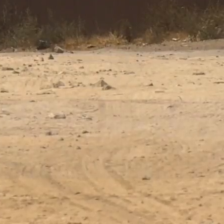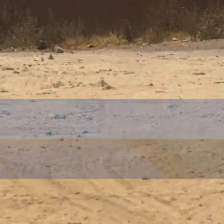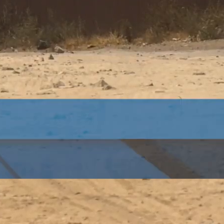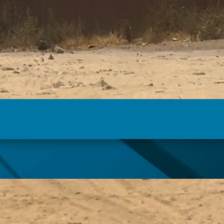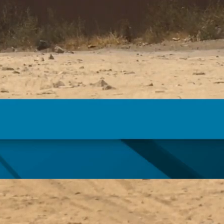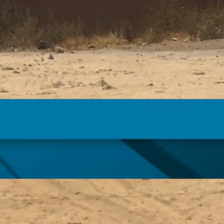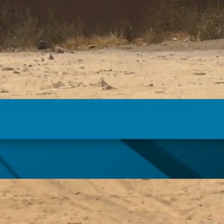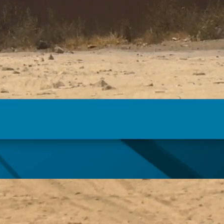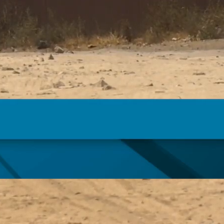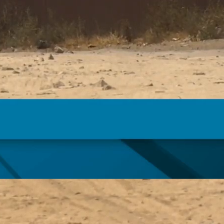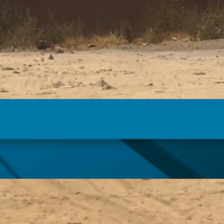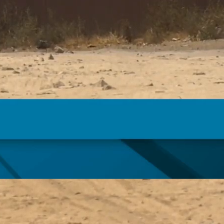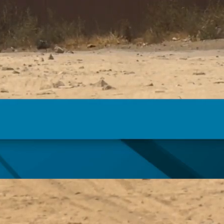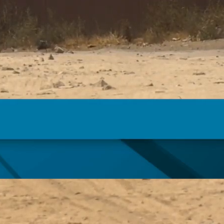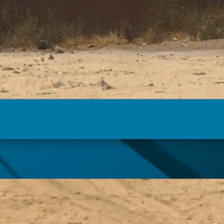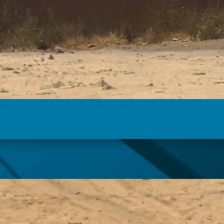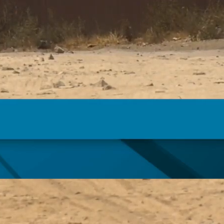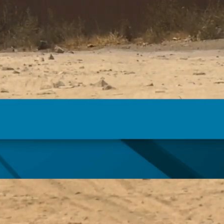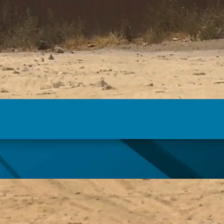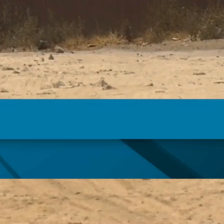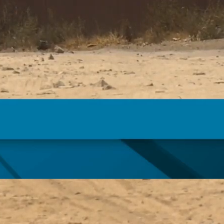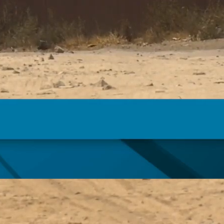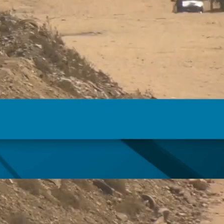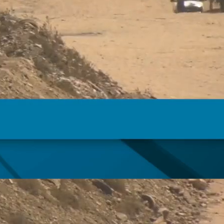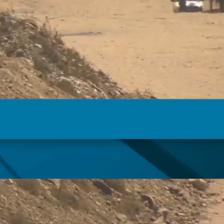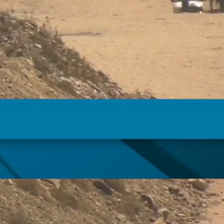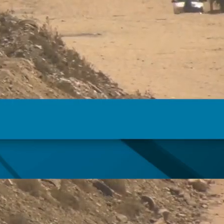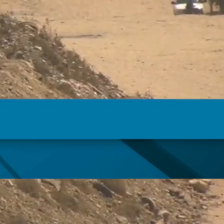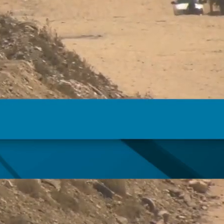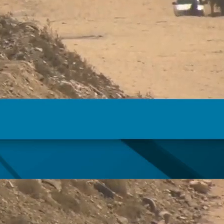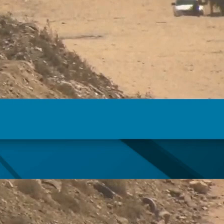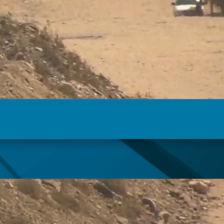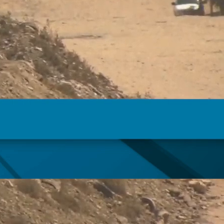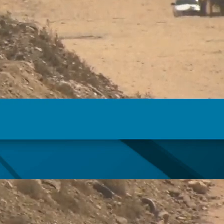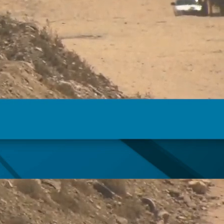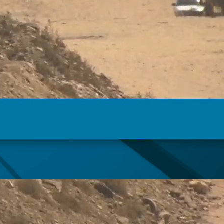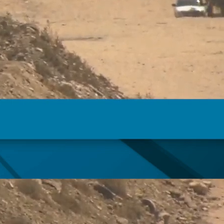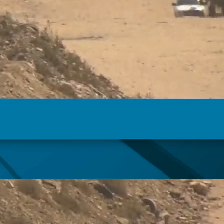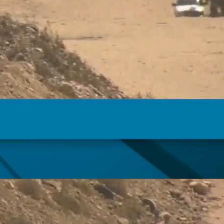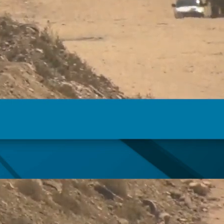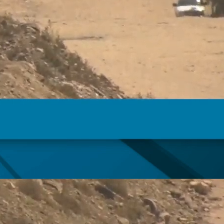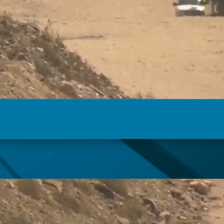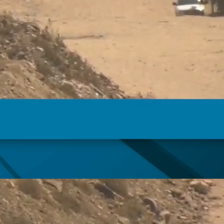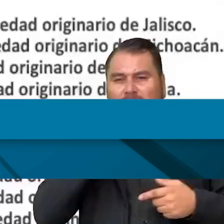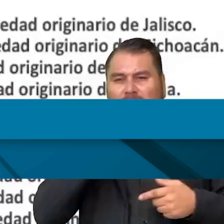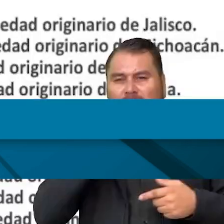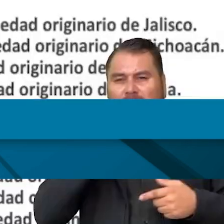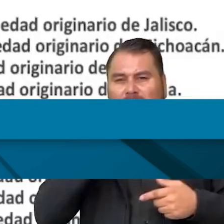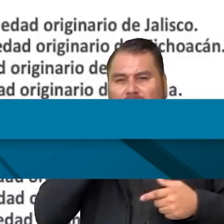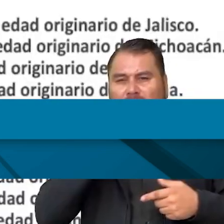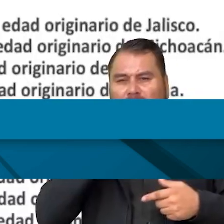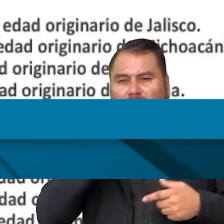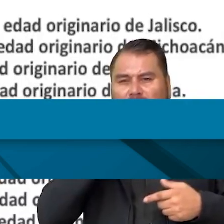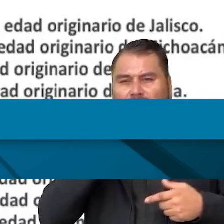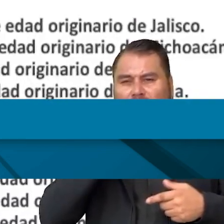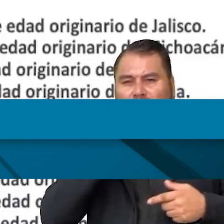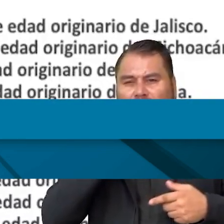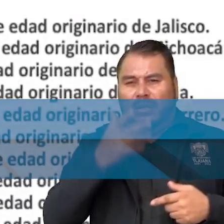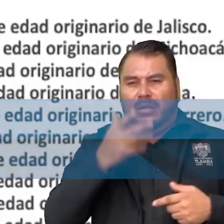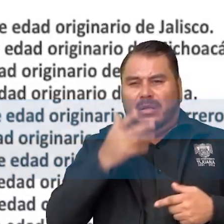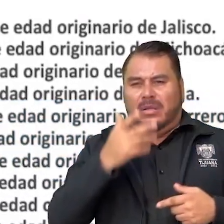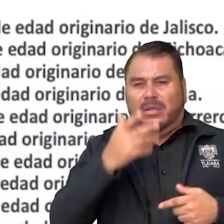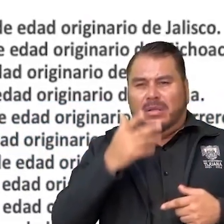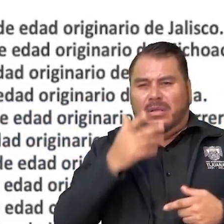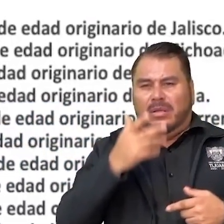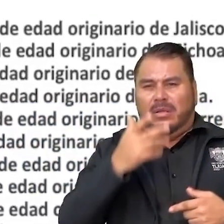Hace unos días en el nido de las Águilas en Tijuana fueron detenidos por la Policía Municipal diez personas de las cuales ocho